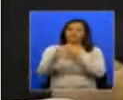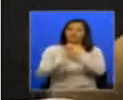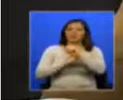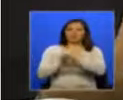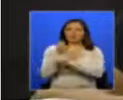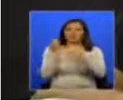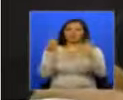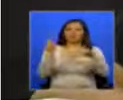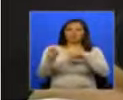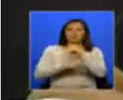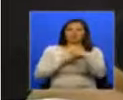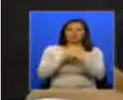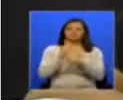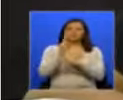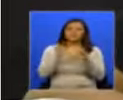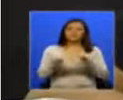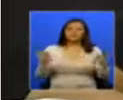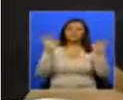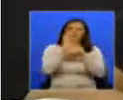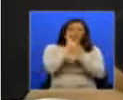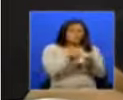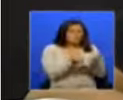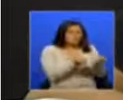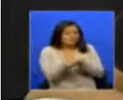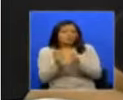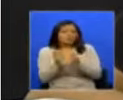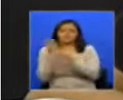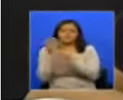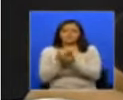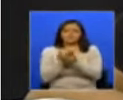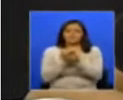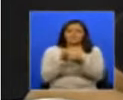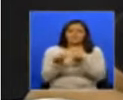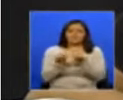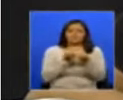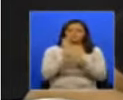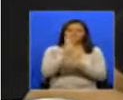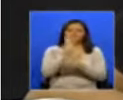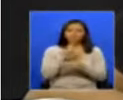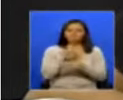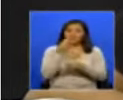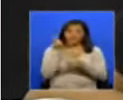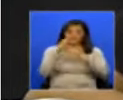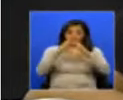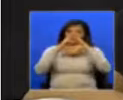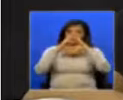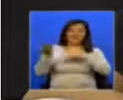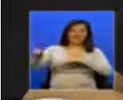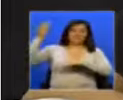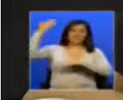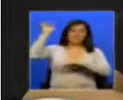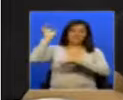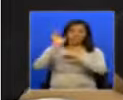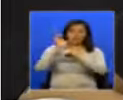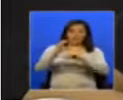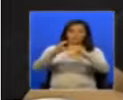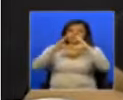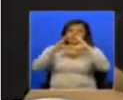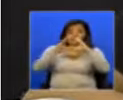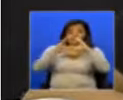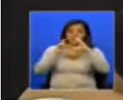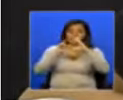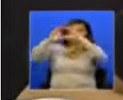recursos. El Ecuador ponía el dinero de todos los ecuatorianos al 0.3% anual. Antes de que llegue el gobierno de la